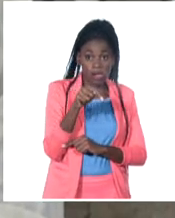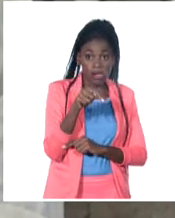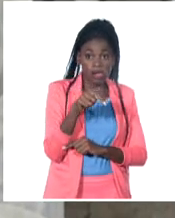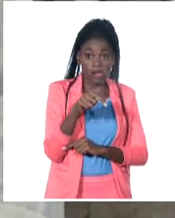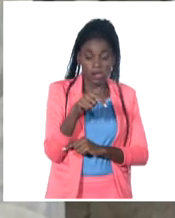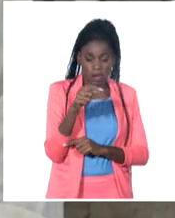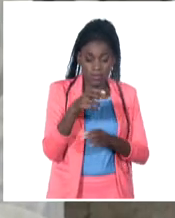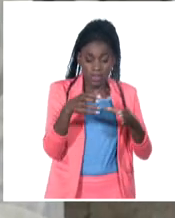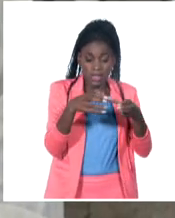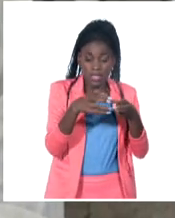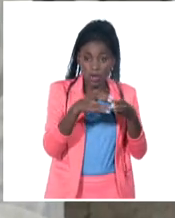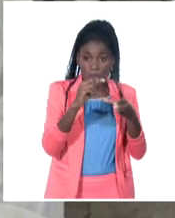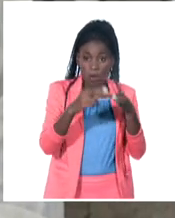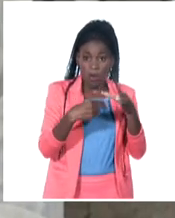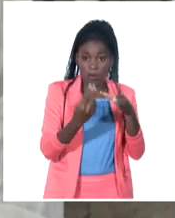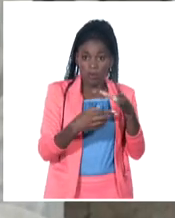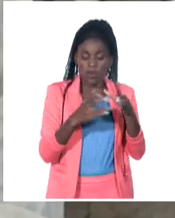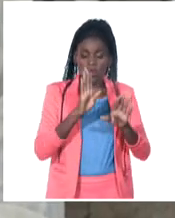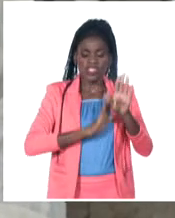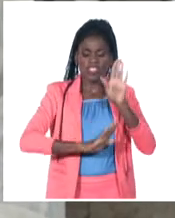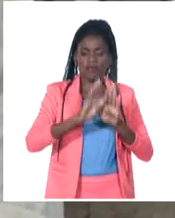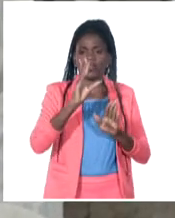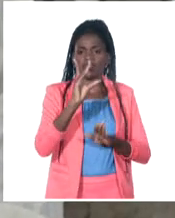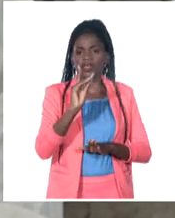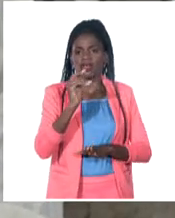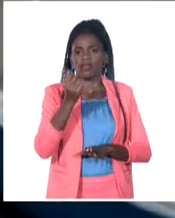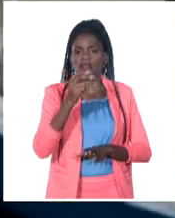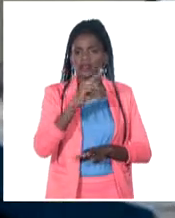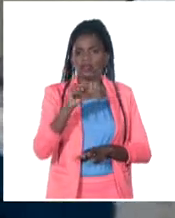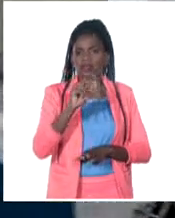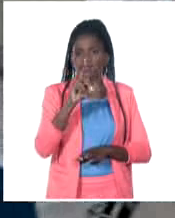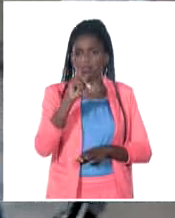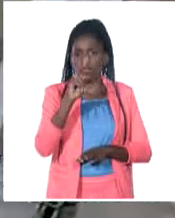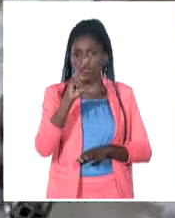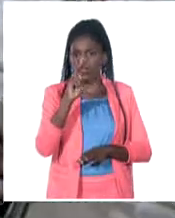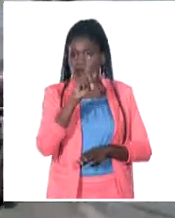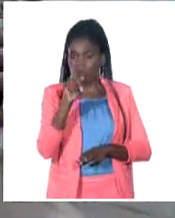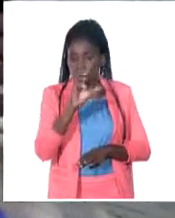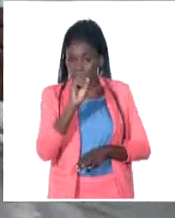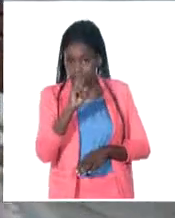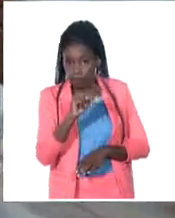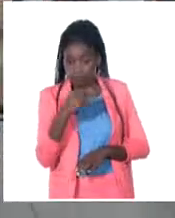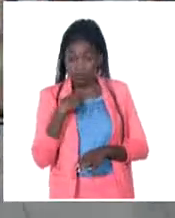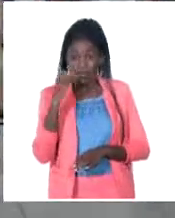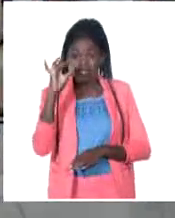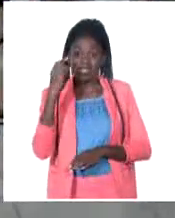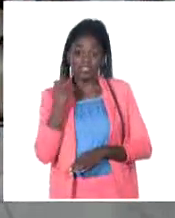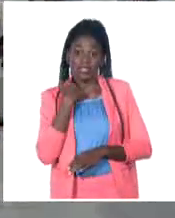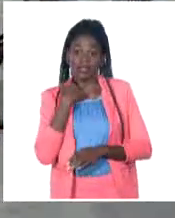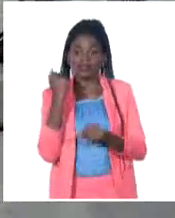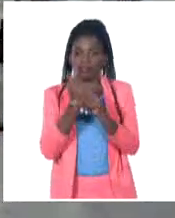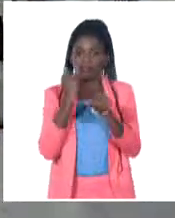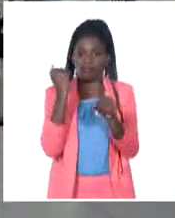de esta orquesta es defender el danzón. Por lo tanto, llevamos 60 años en esta labor.